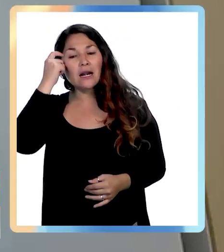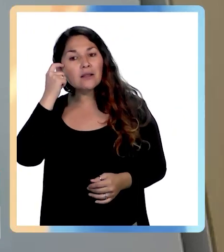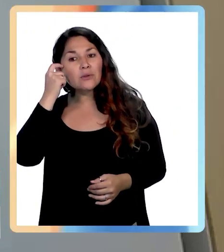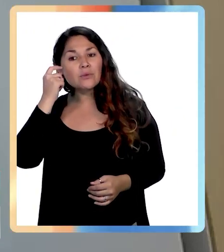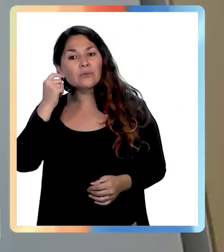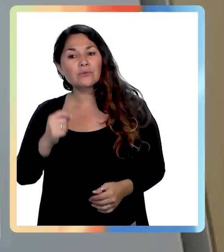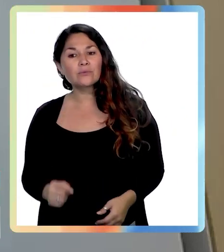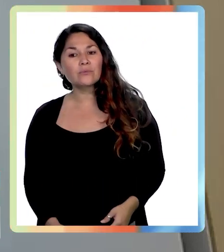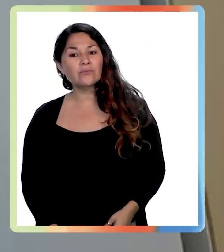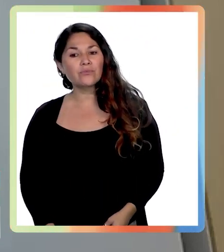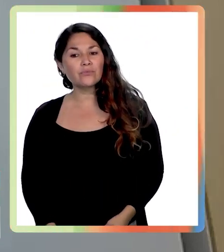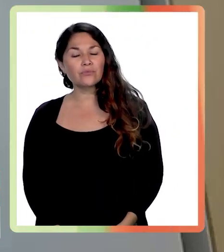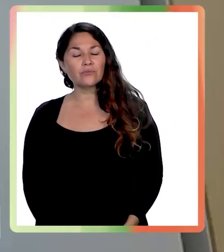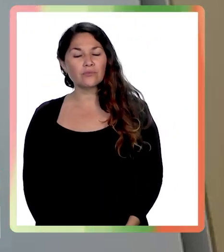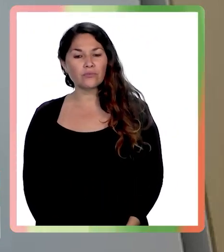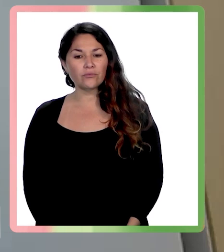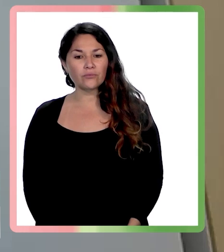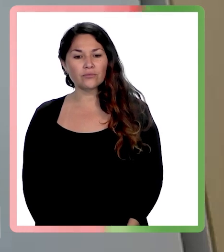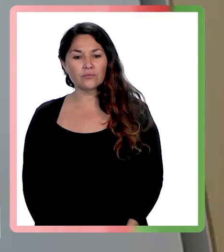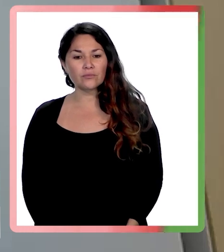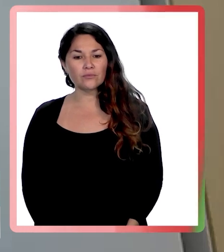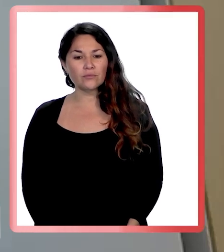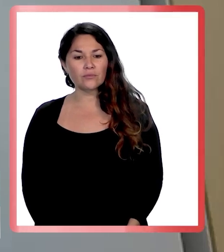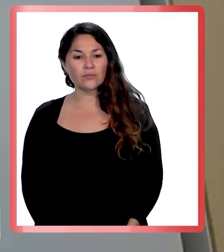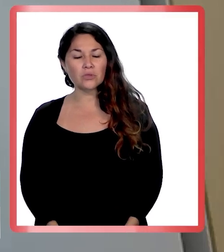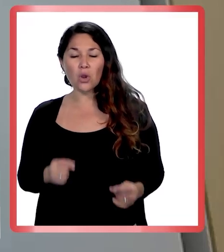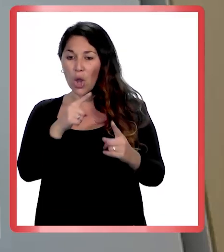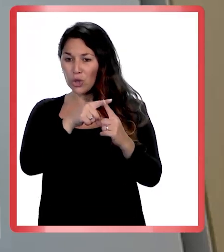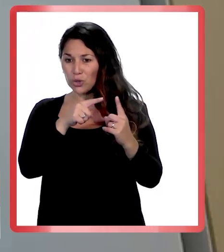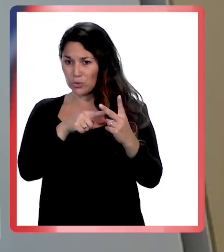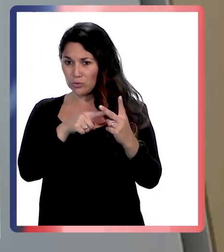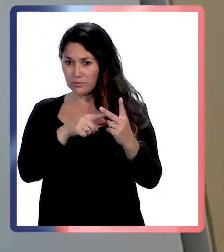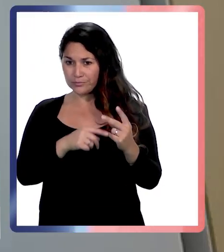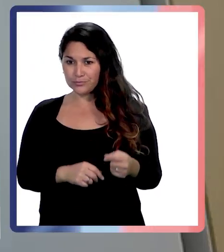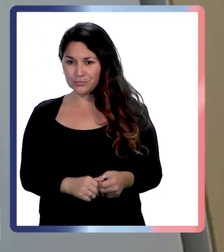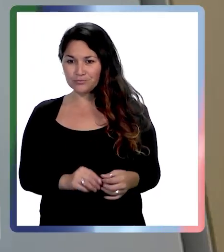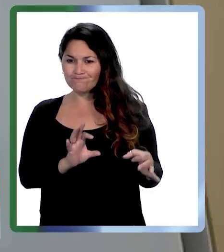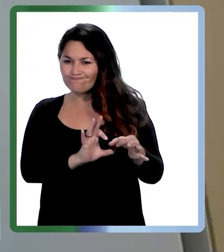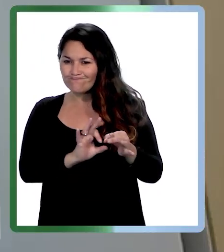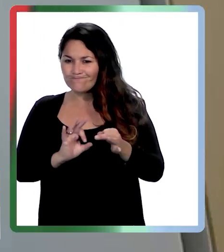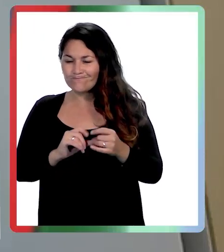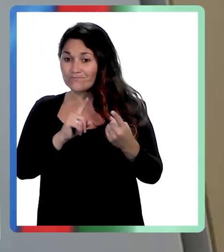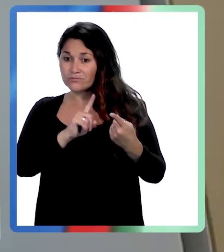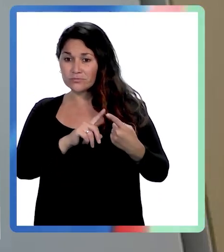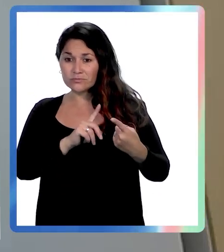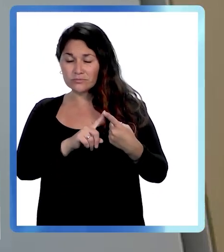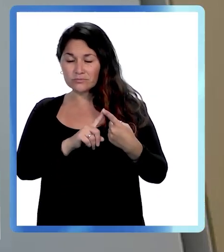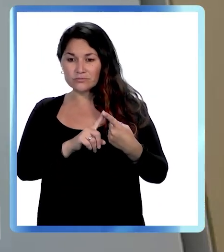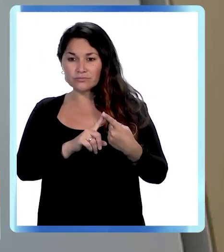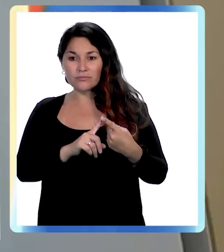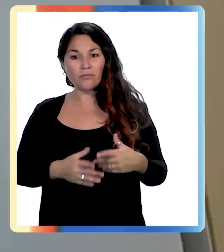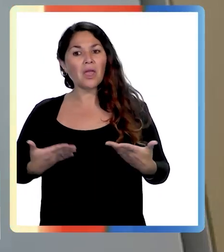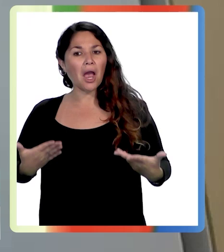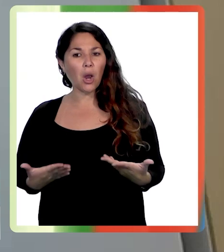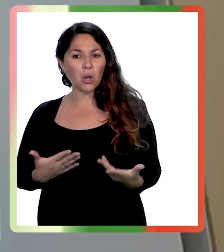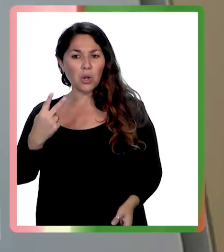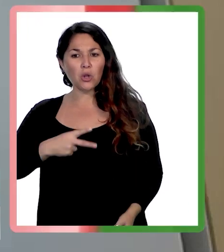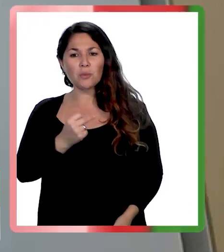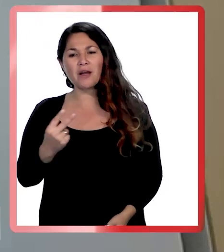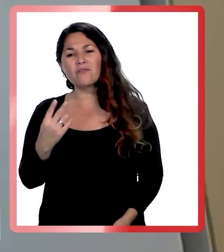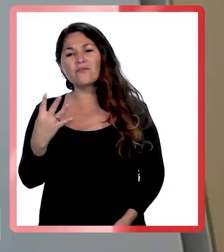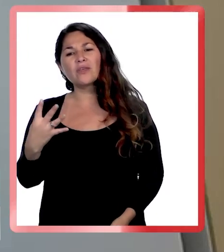Yo creo que hay probablemente dos aspectos. Uno es que sin duda que ahora